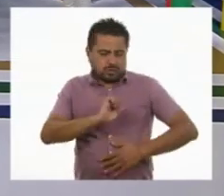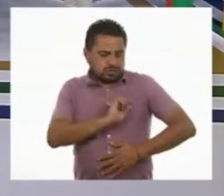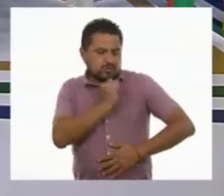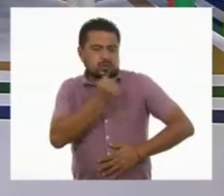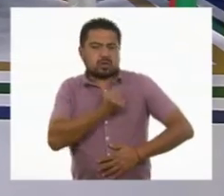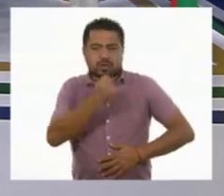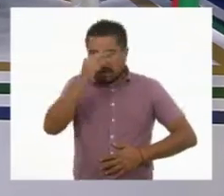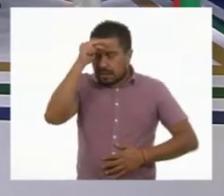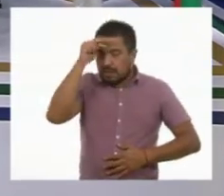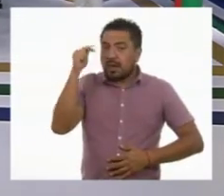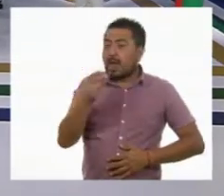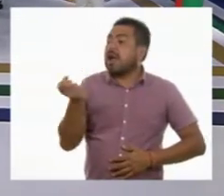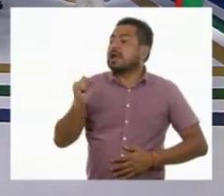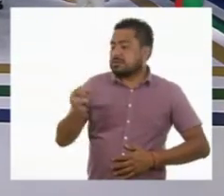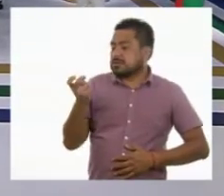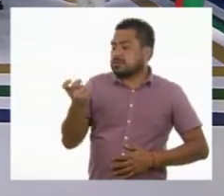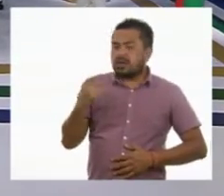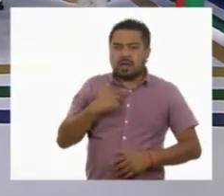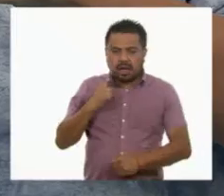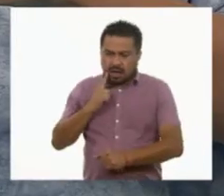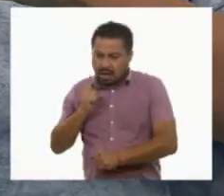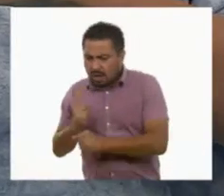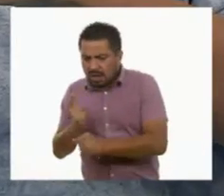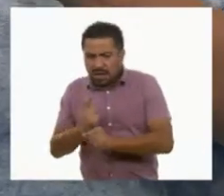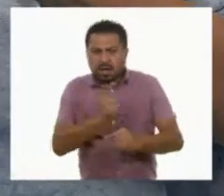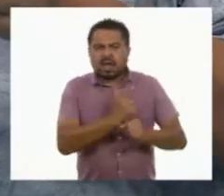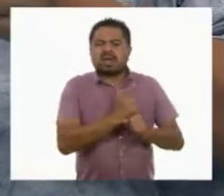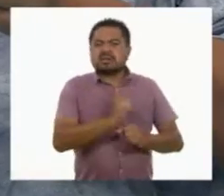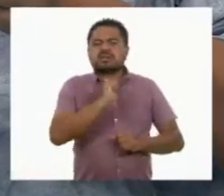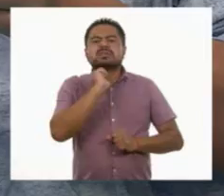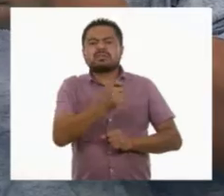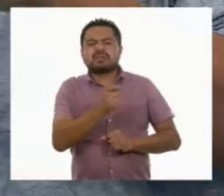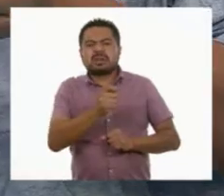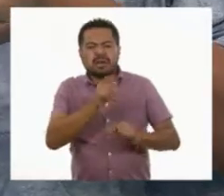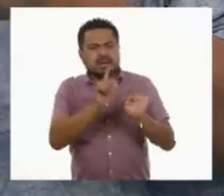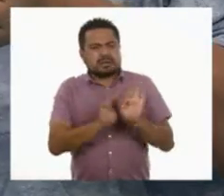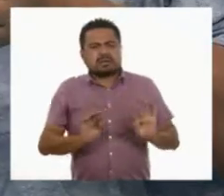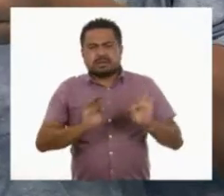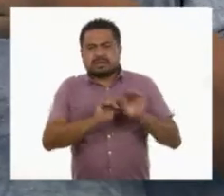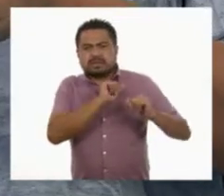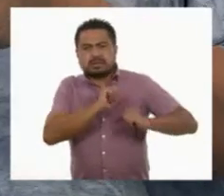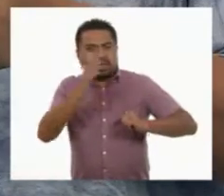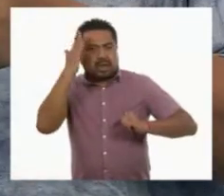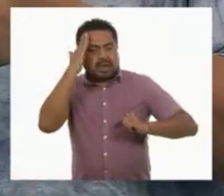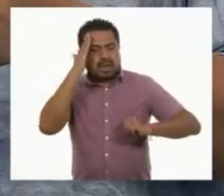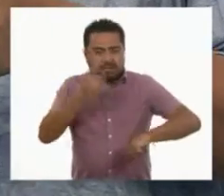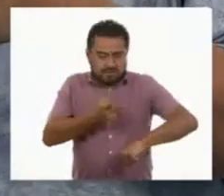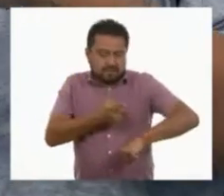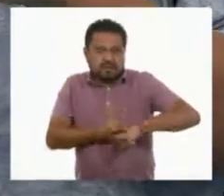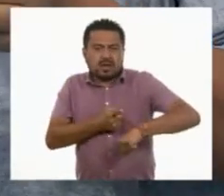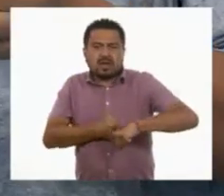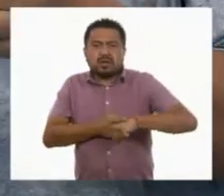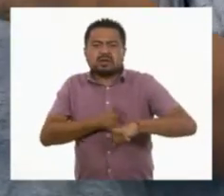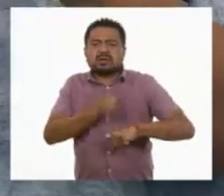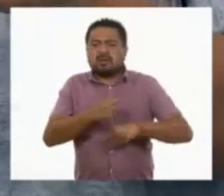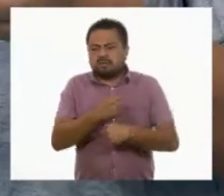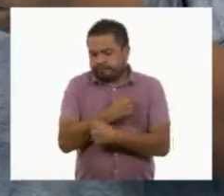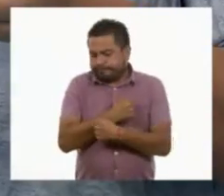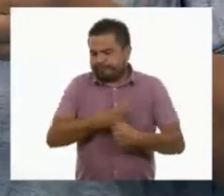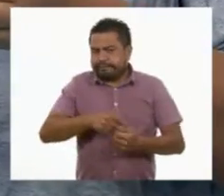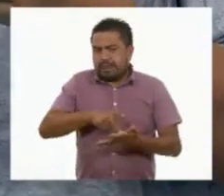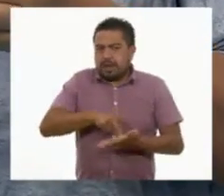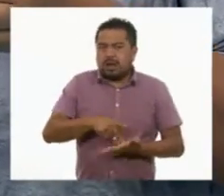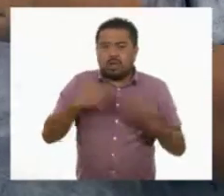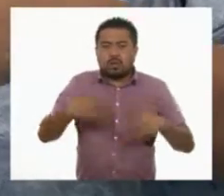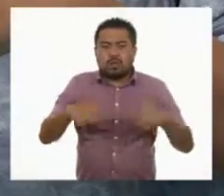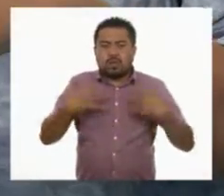México. Así es. Y nos dimos cuenta de que una de las principales causas de enfermedad es el sobrepeso y la obesidad